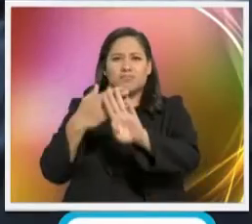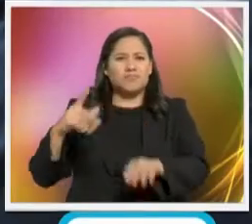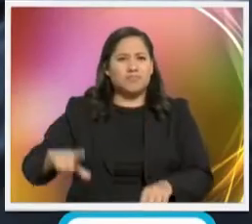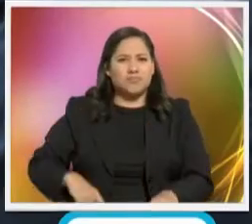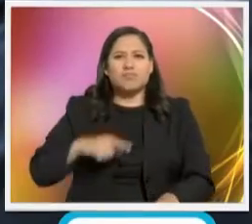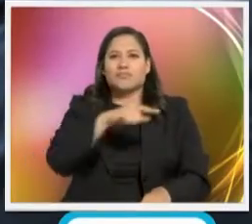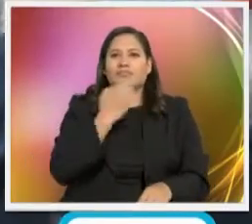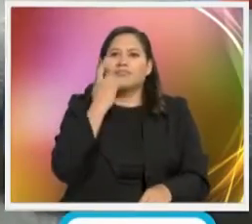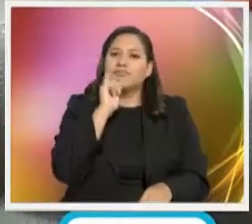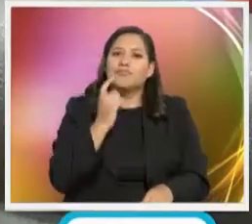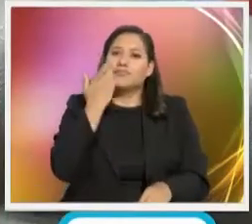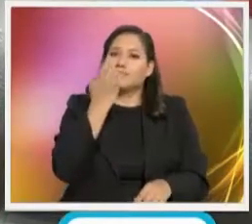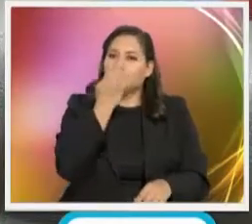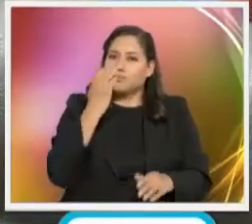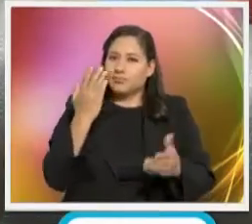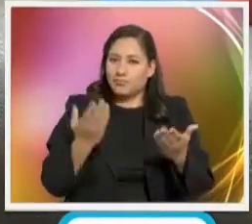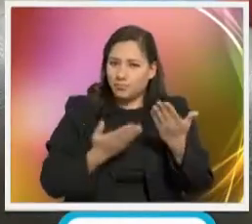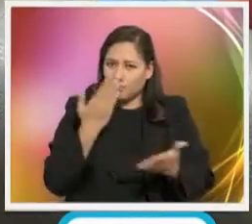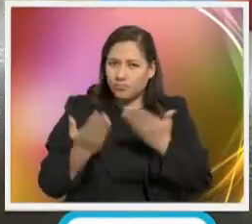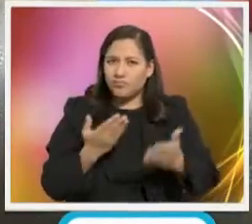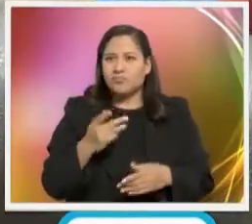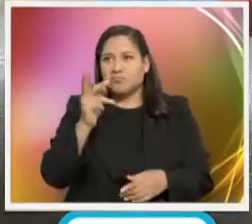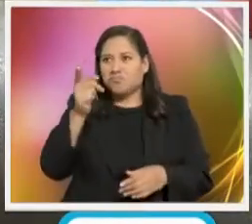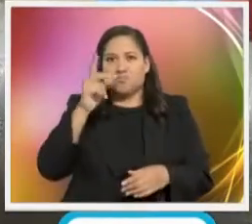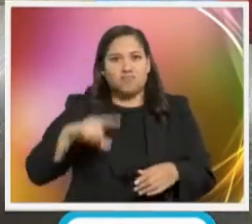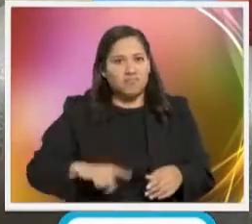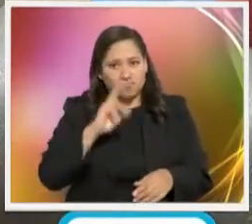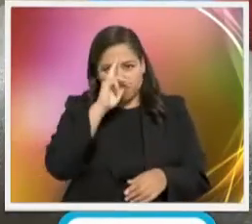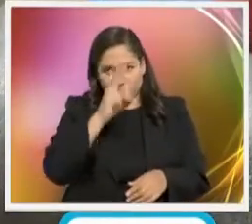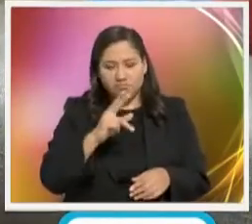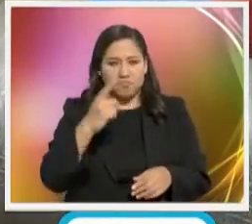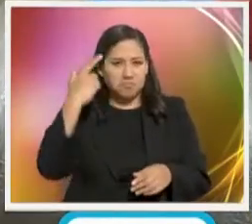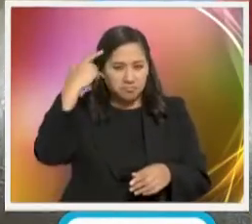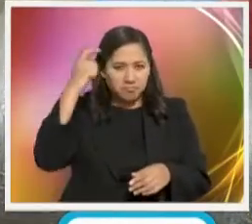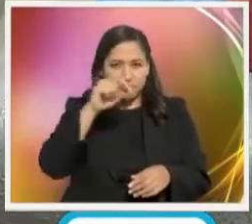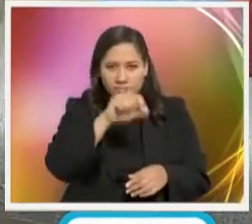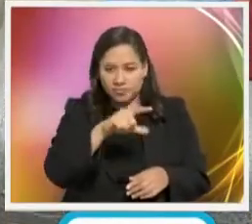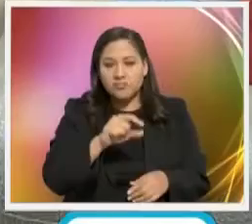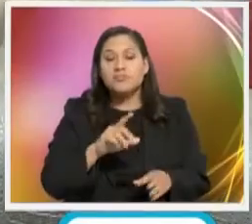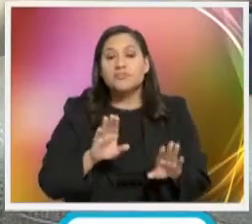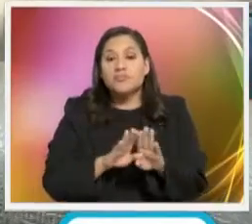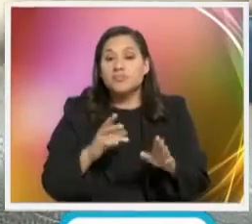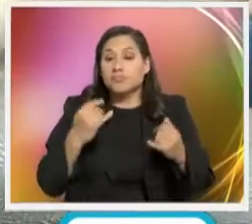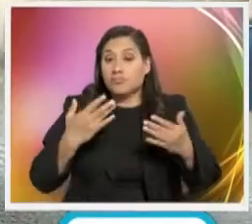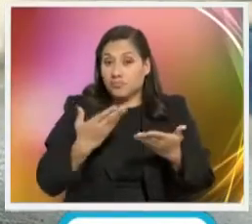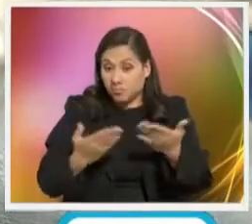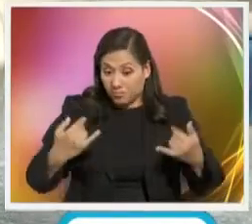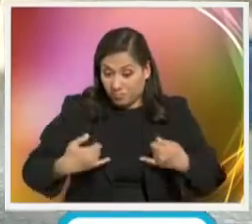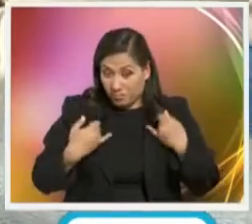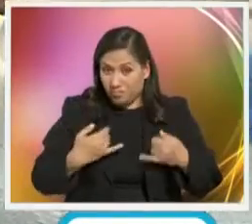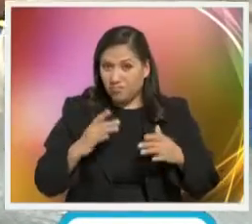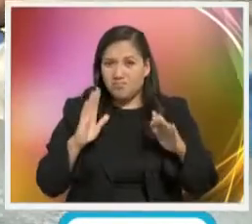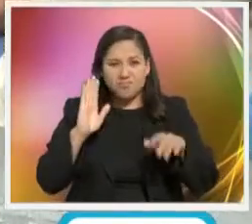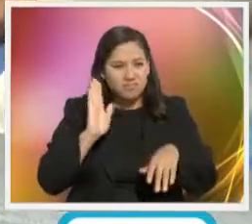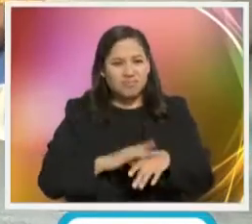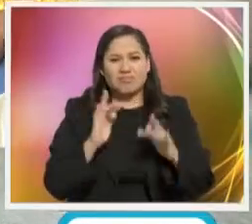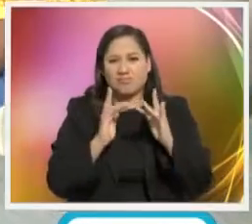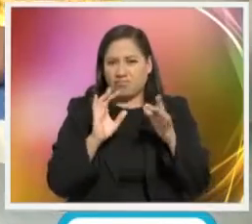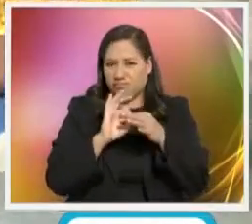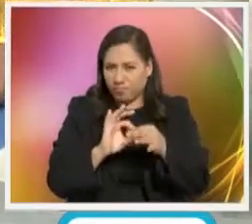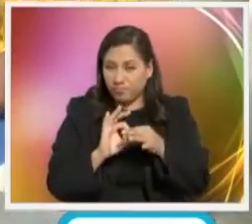en este momento. Ahorita líder. La juventud está más conectada que nunca, ¿no? Es decir, todos ya